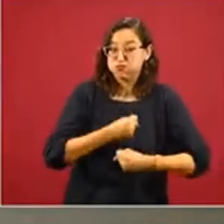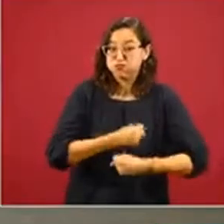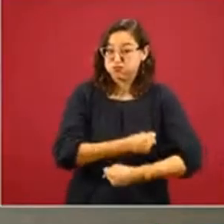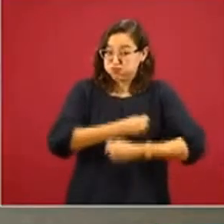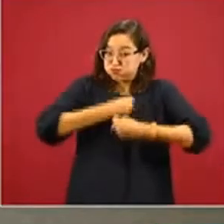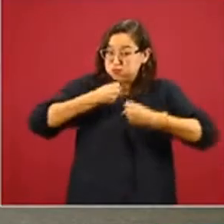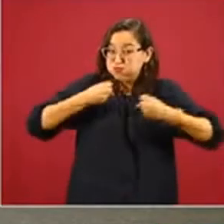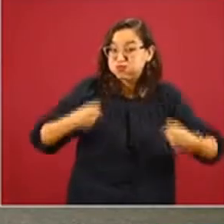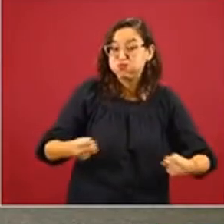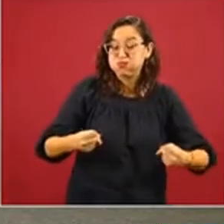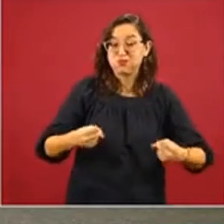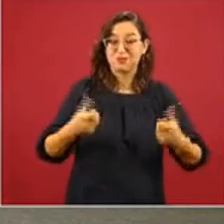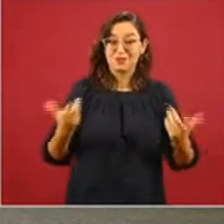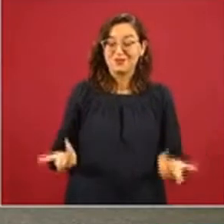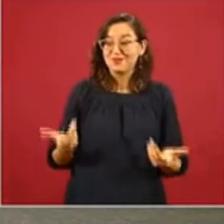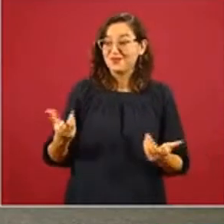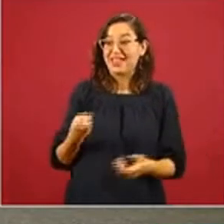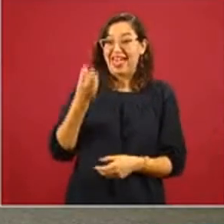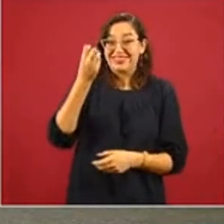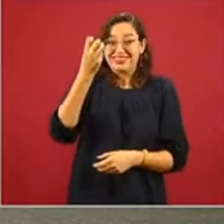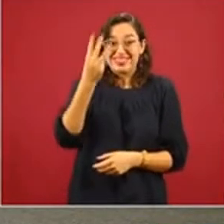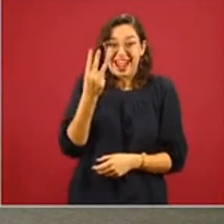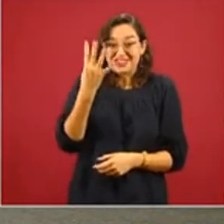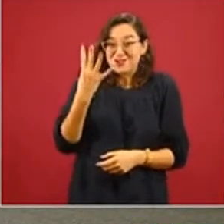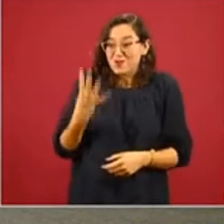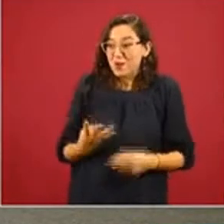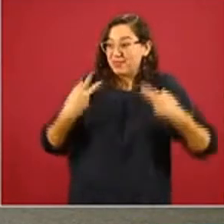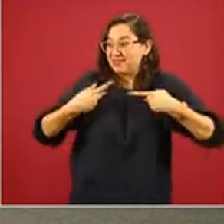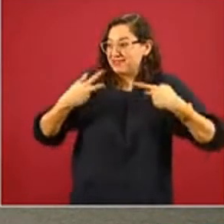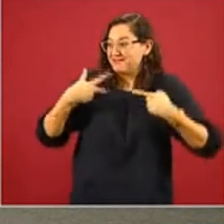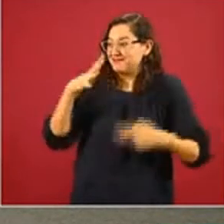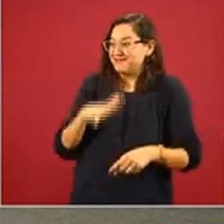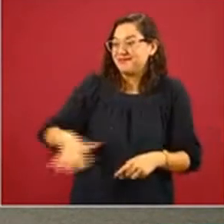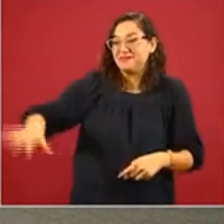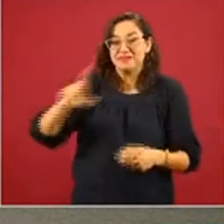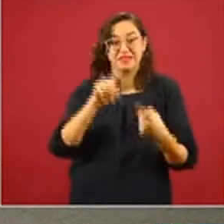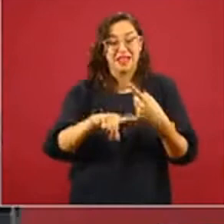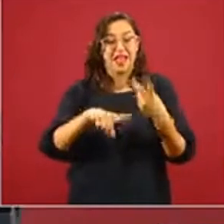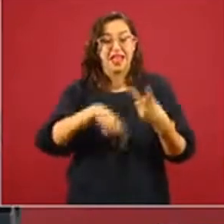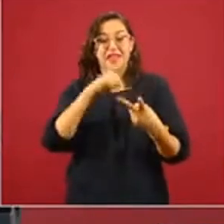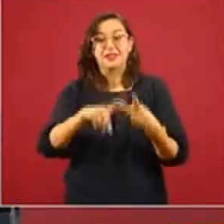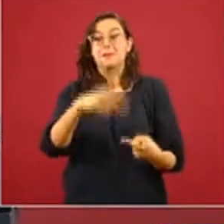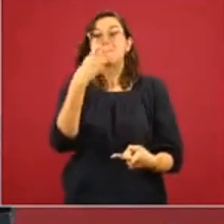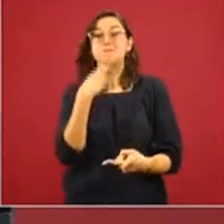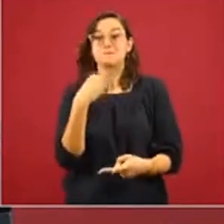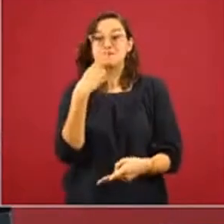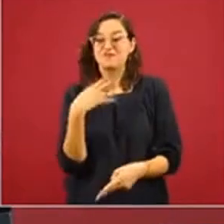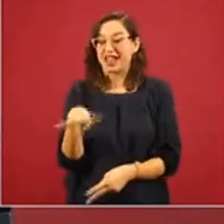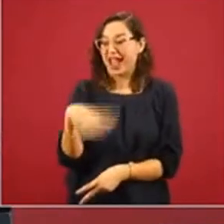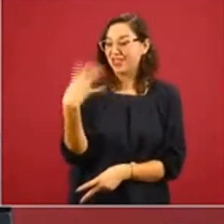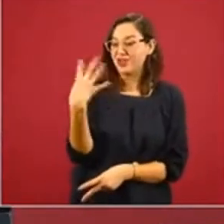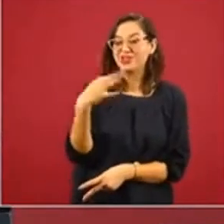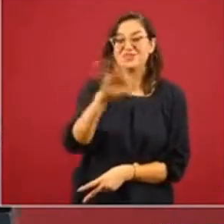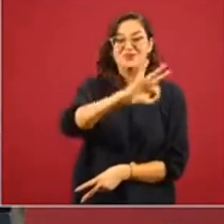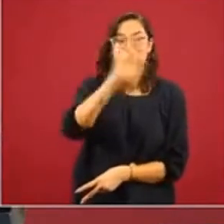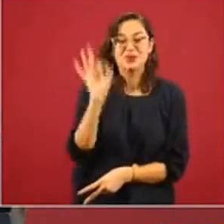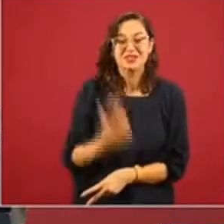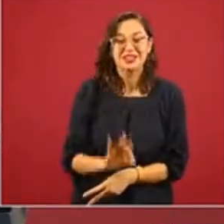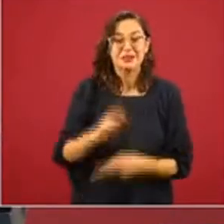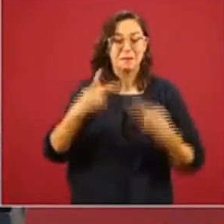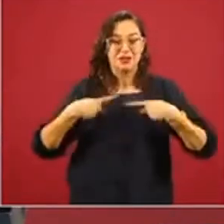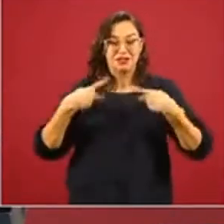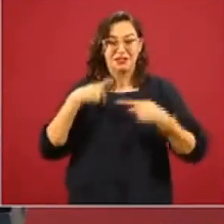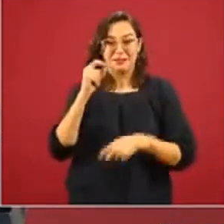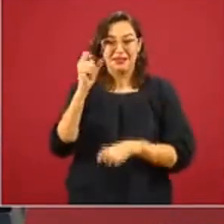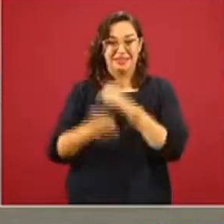sobrepeso, 3/4 partes de la población mexicana. Diabetes, 14% de las personas